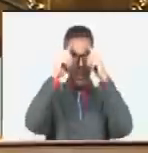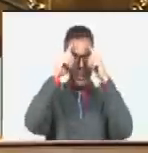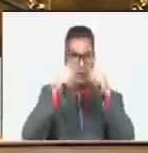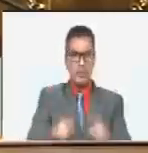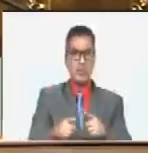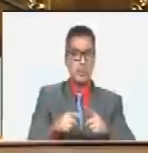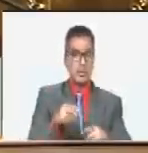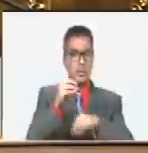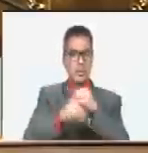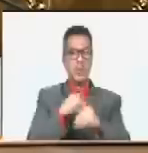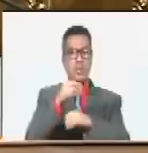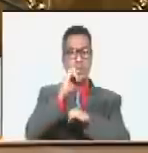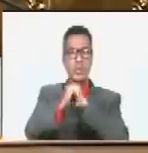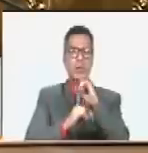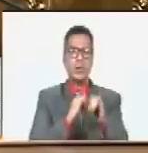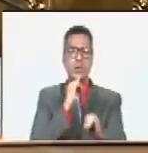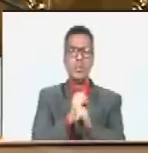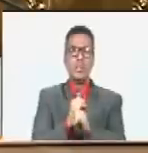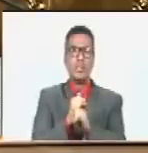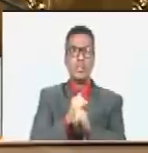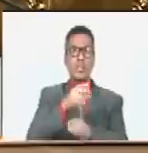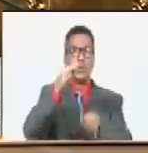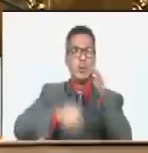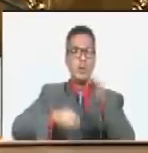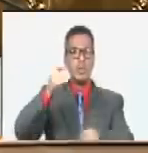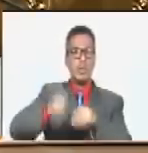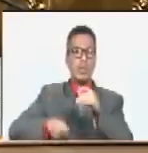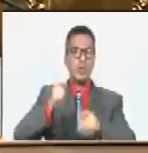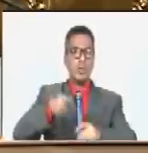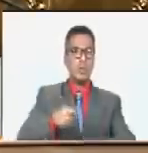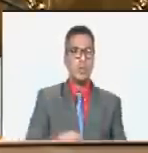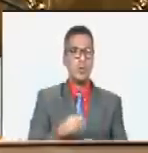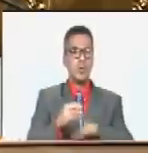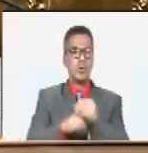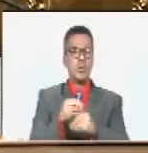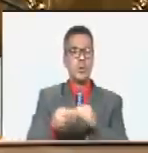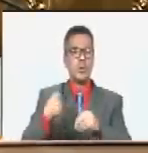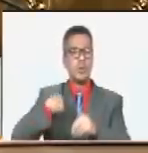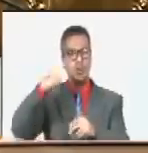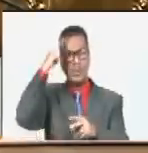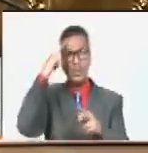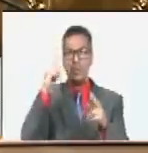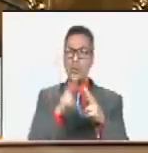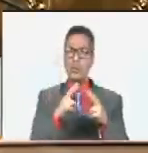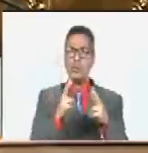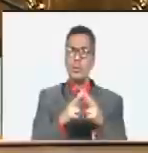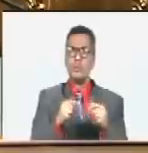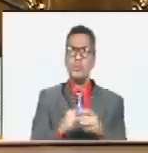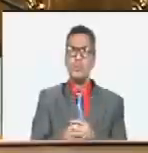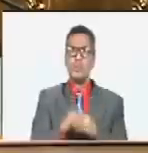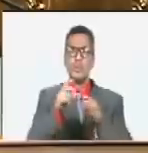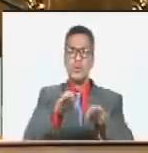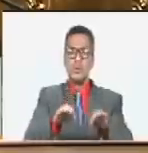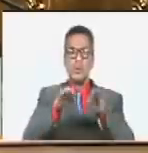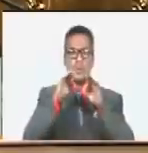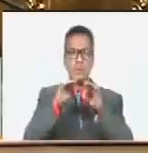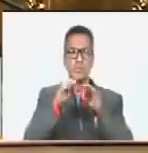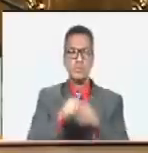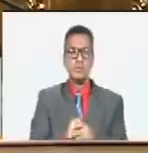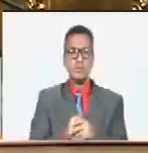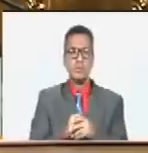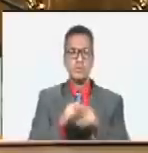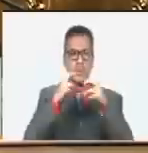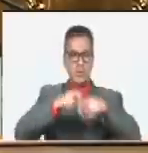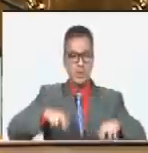Corte Internacional de Justicia valida los argumentos de reconocer y especialmente revisar la